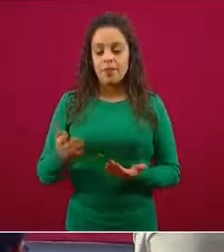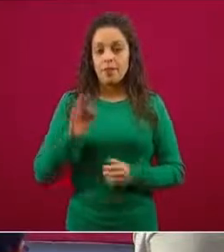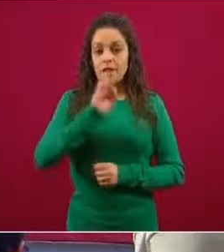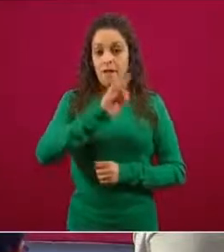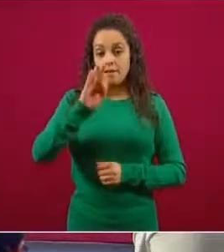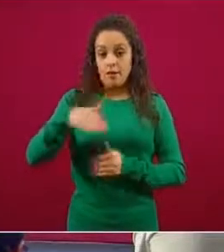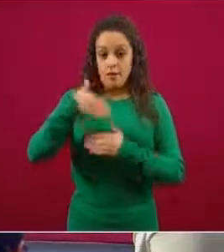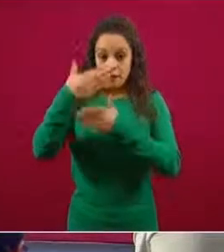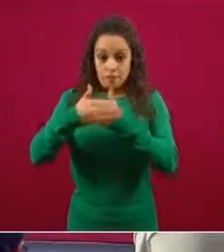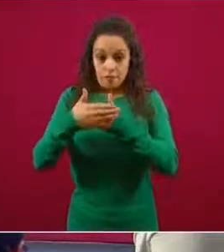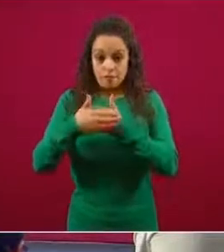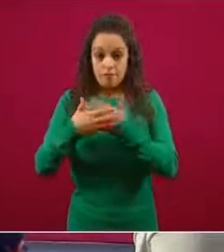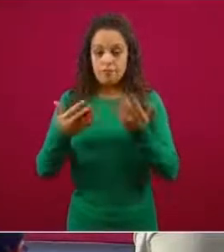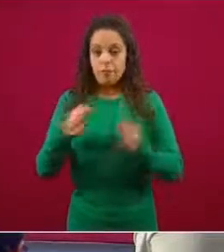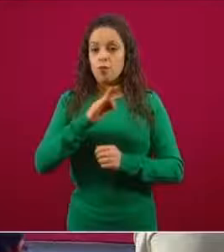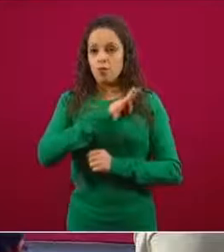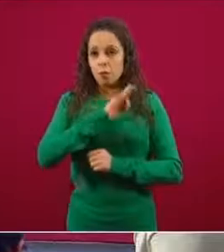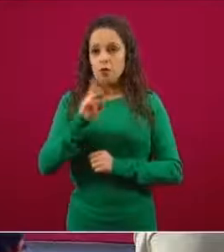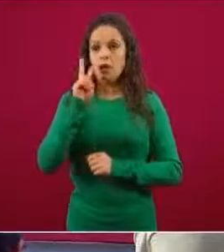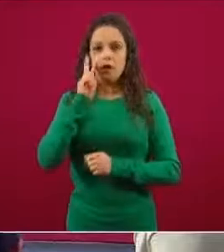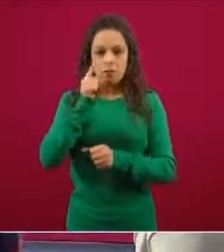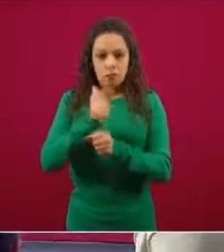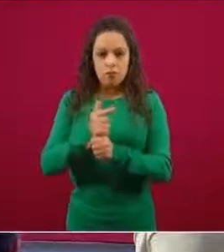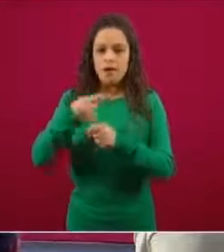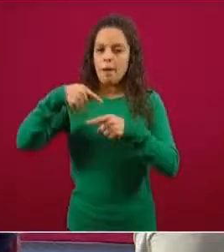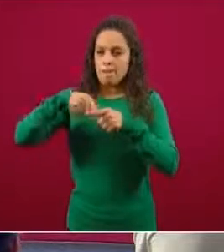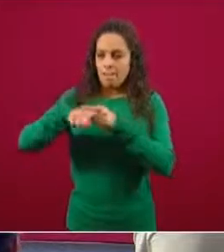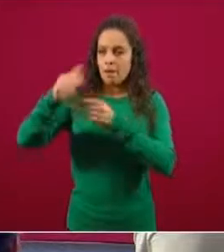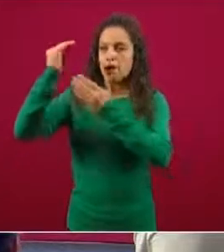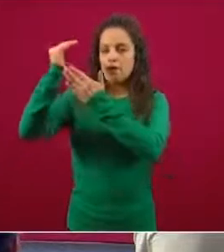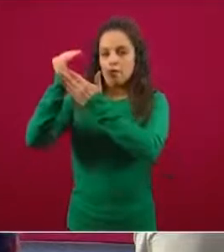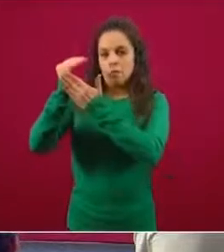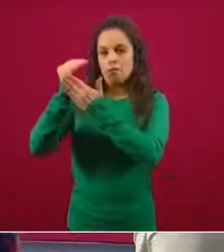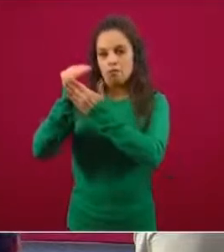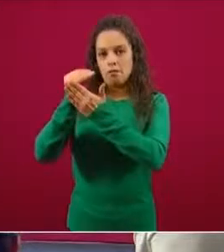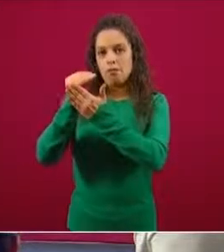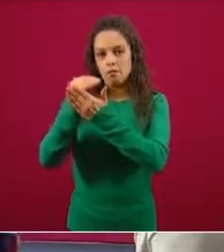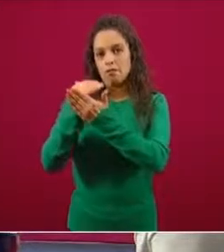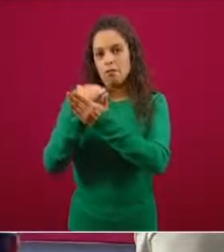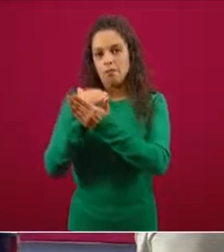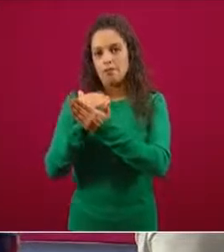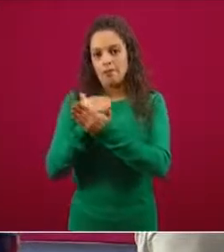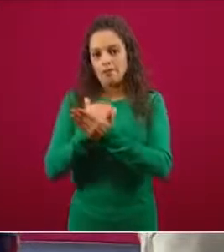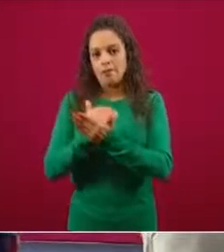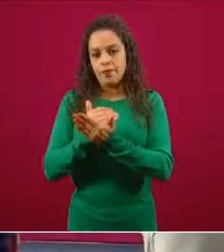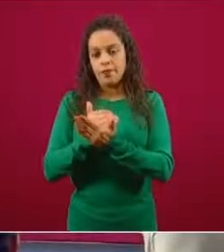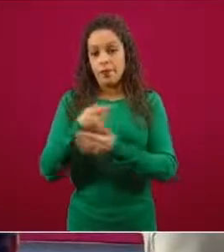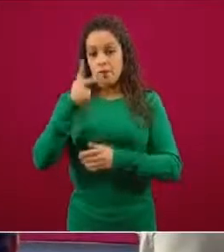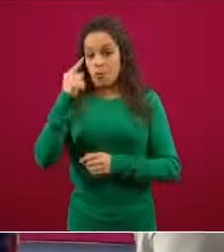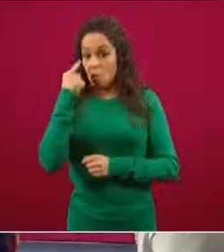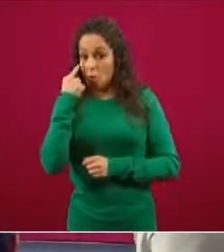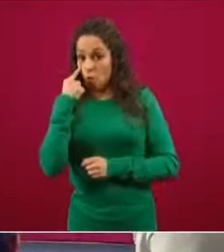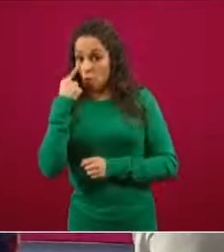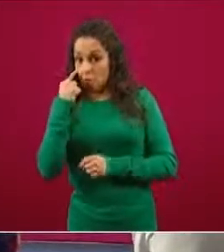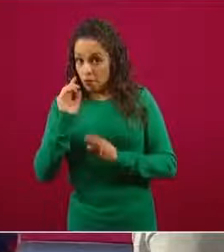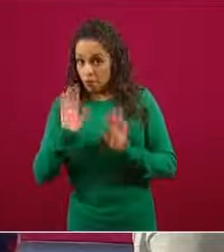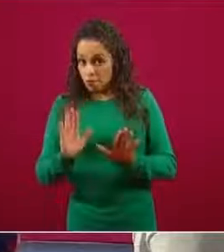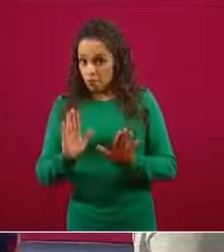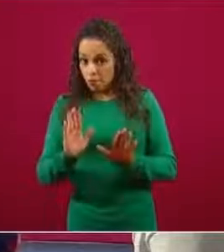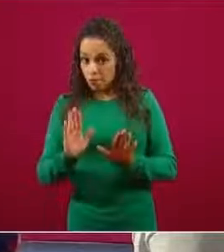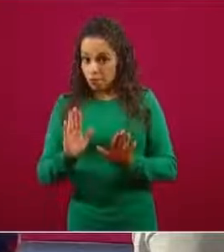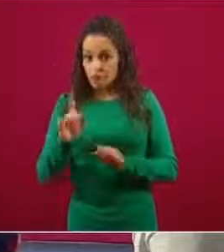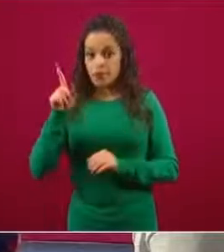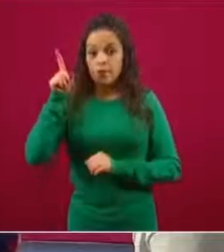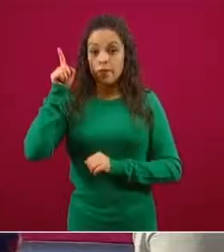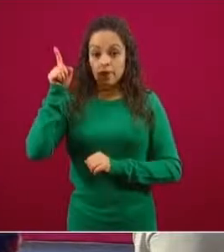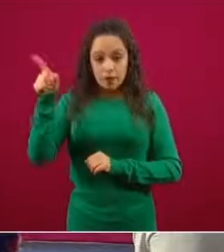días empiecen a notar una reducción en el número de casos nuevos, pero ojo con la aclaración, les recuerdo, esto es ocupación